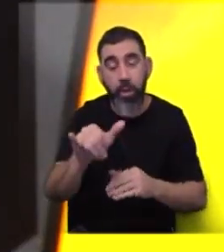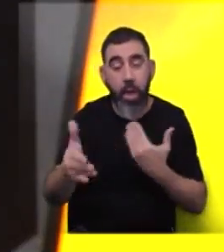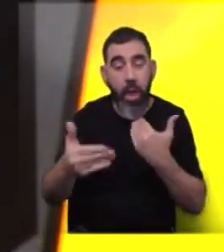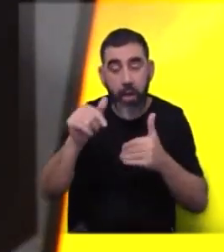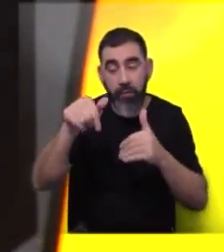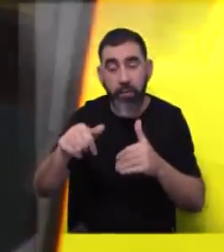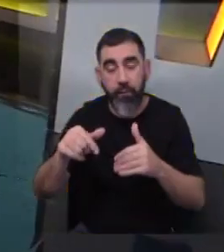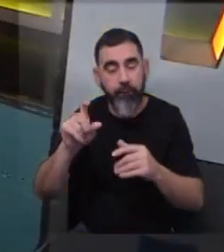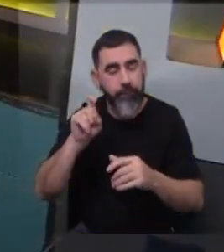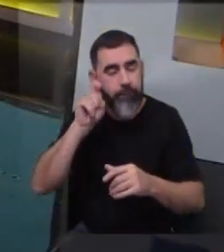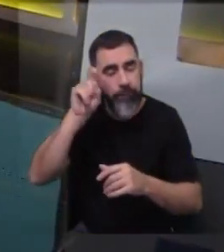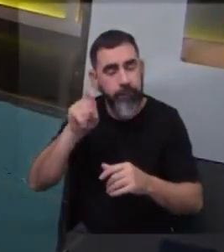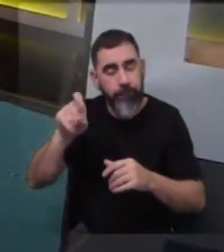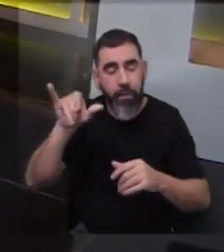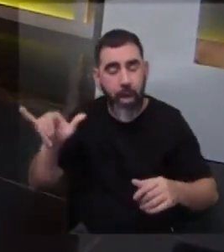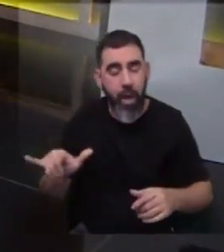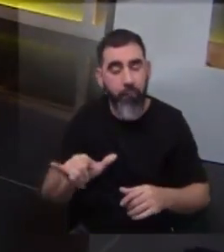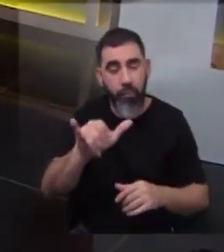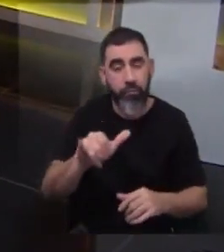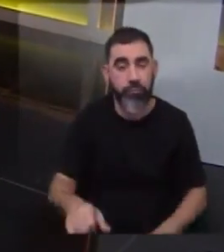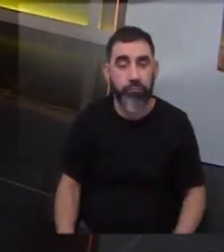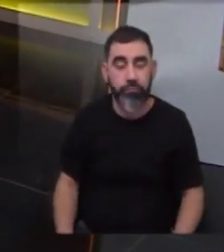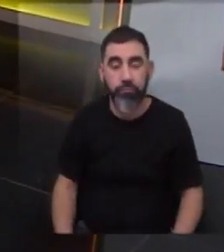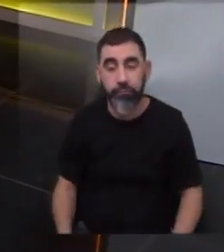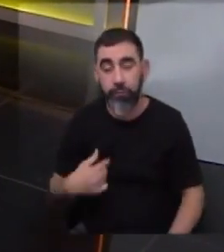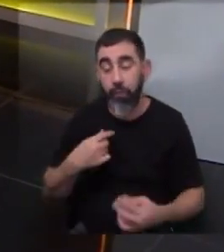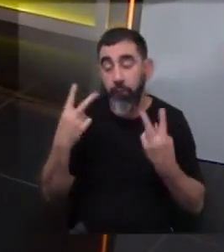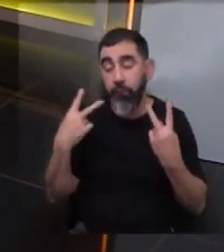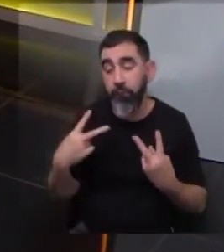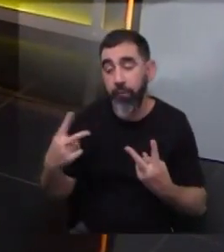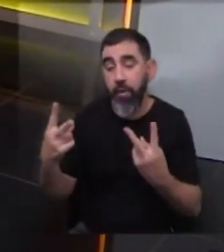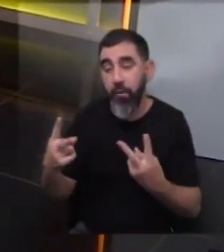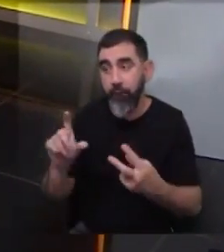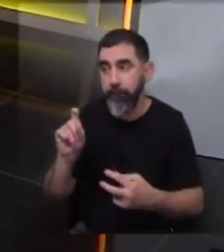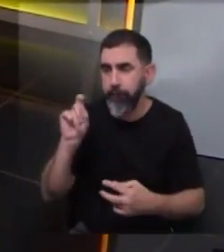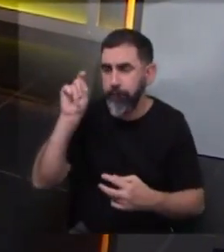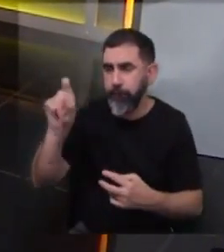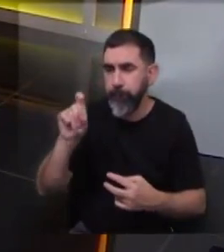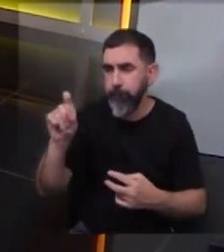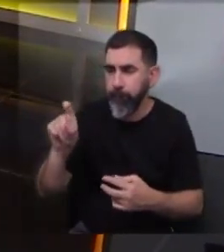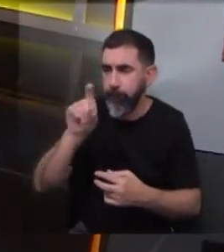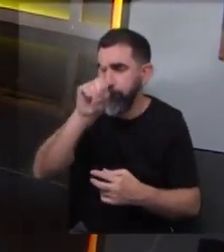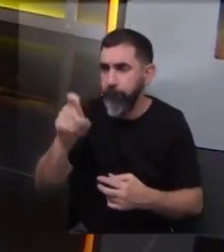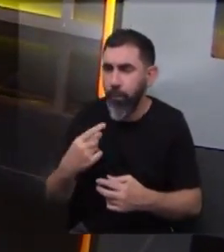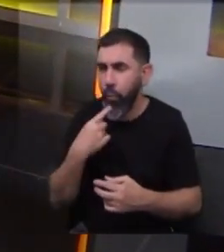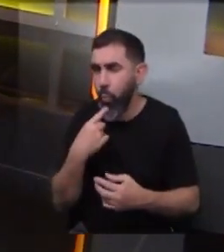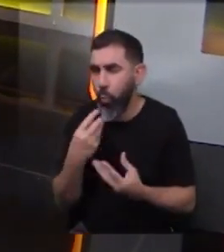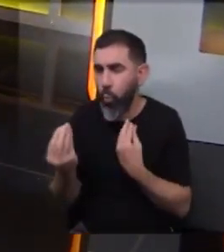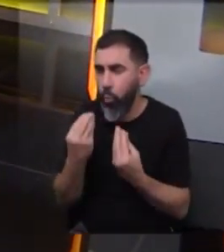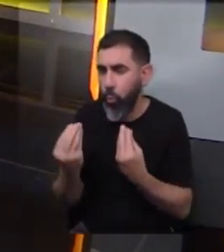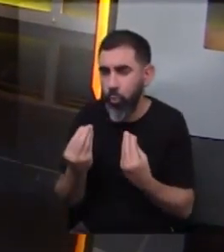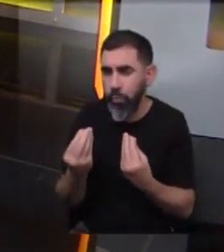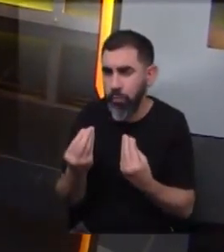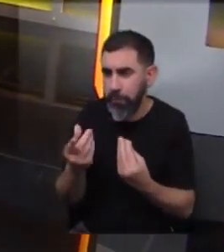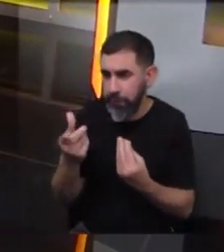esta fascinación que generan los aviones, ¿verdad? Uno cuando va a viajar tiene esa fascinación, esa intriga, esa cosa de decir, bueno, este